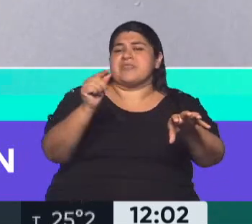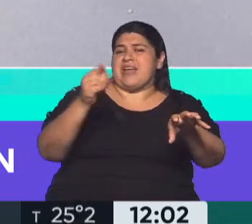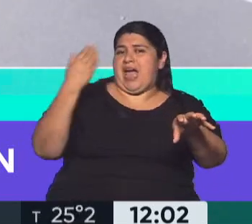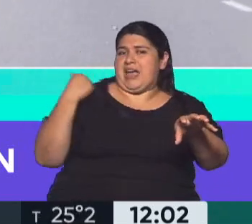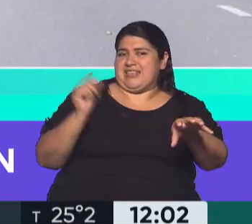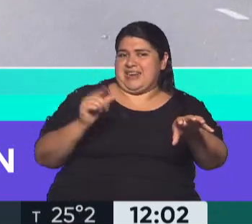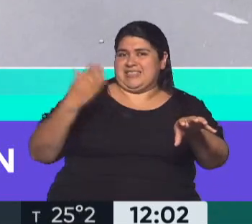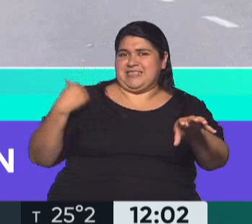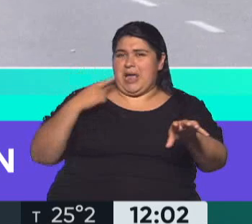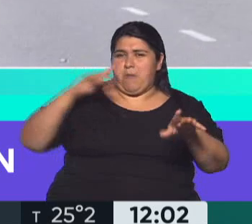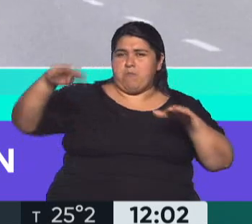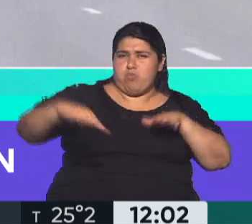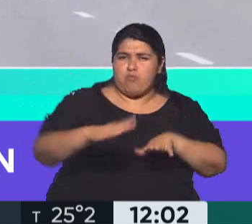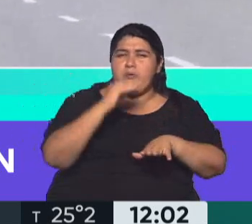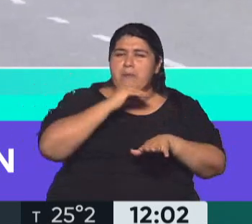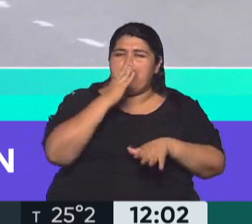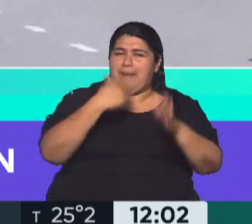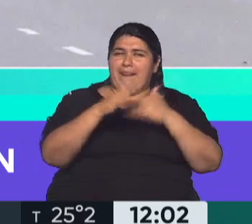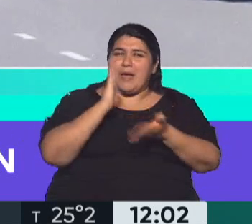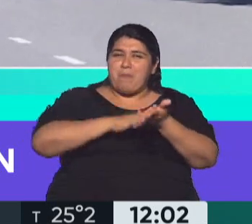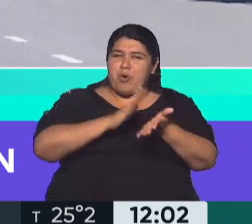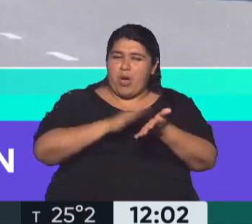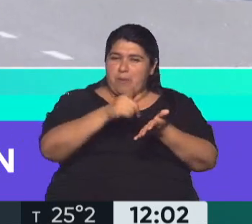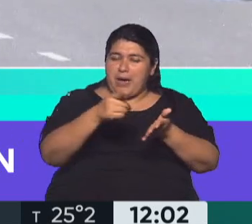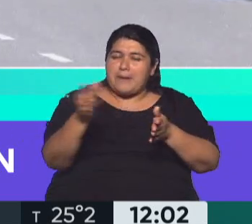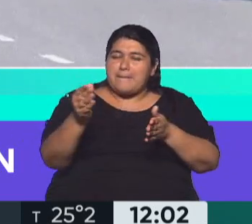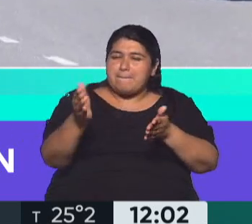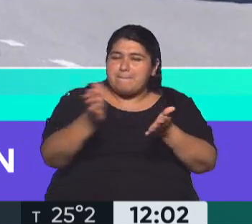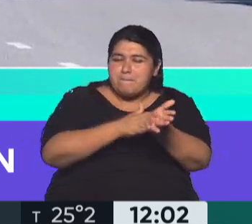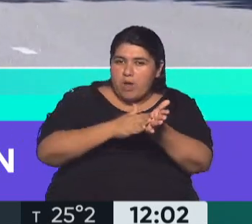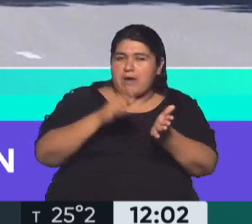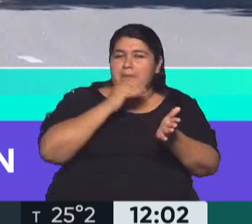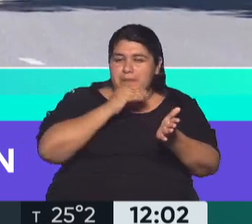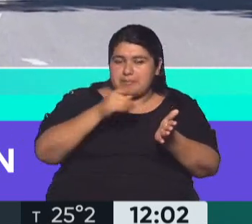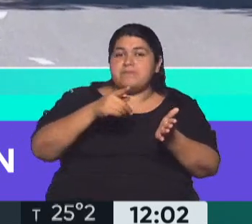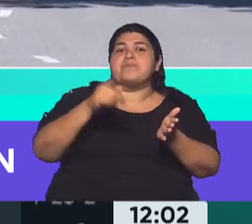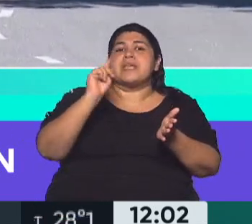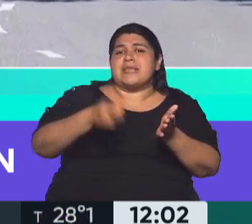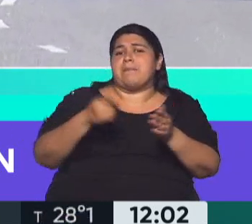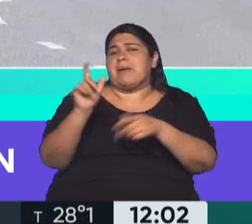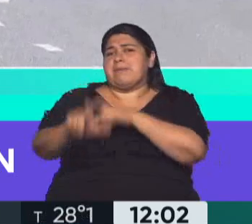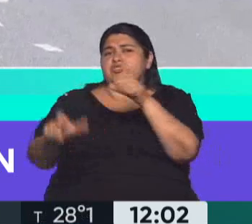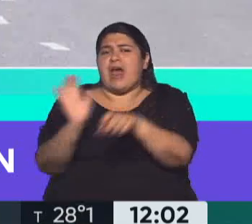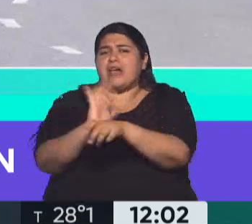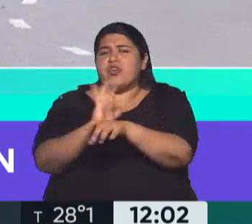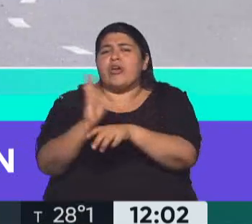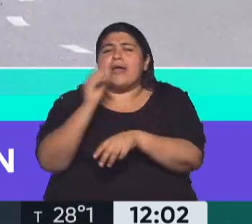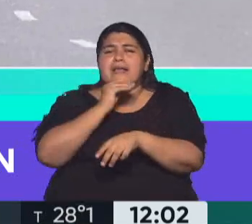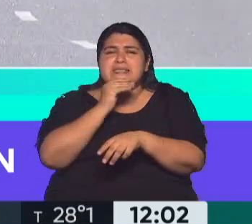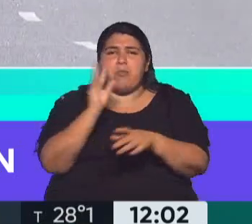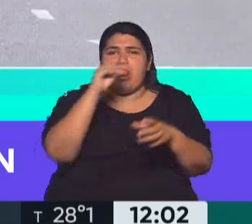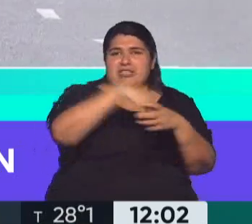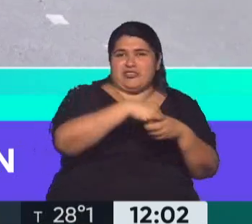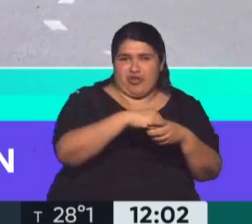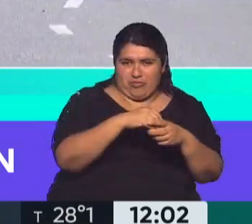reconstrucción, cuando parte del vehículo, también donde eran transportados, también actores que hacen, ¿no?, la simulación de esta